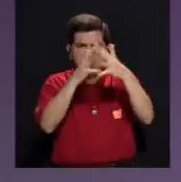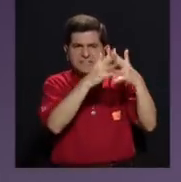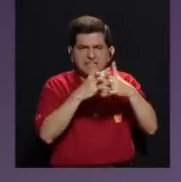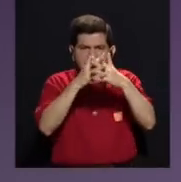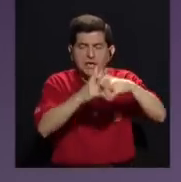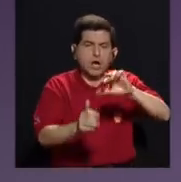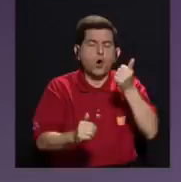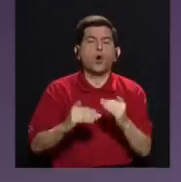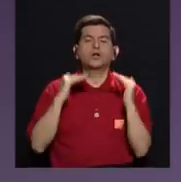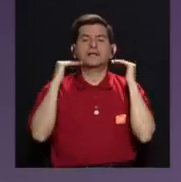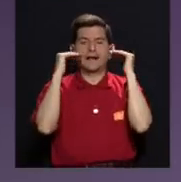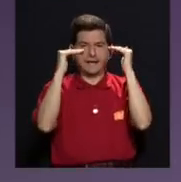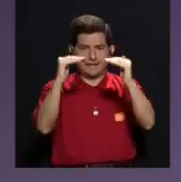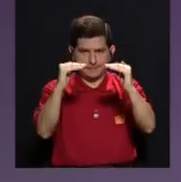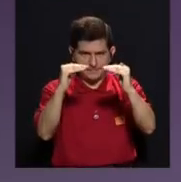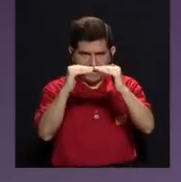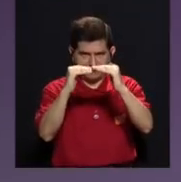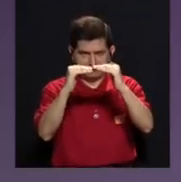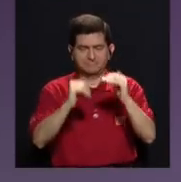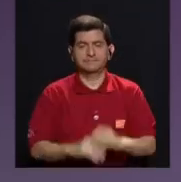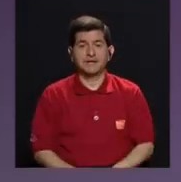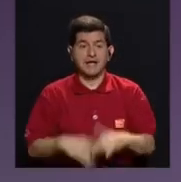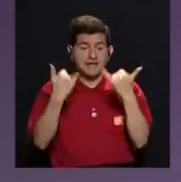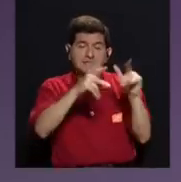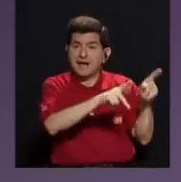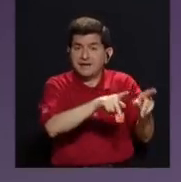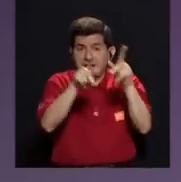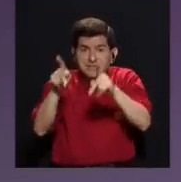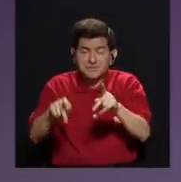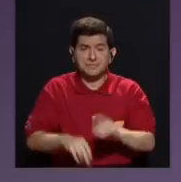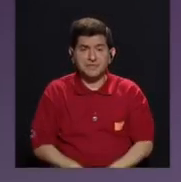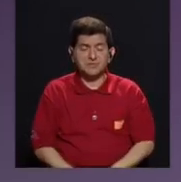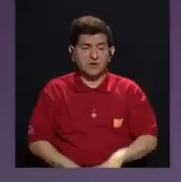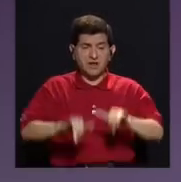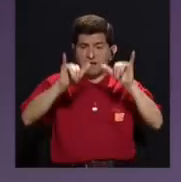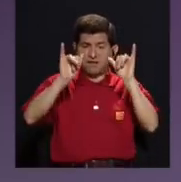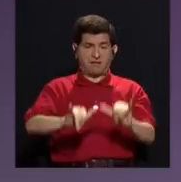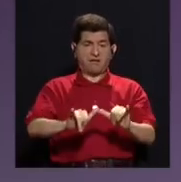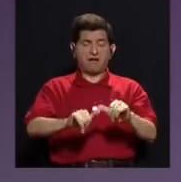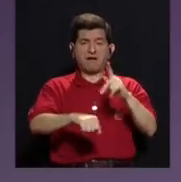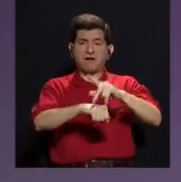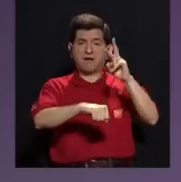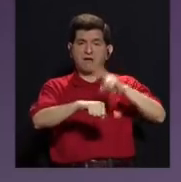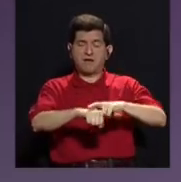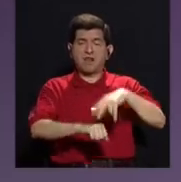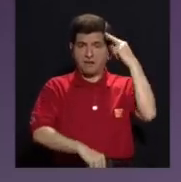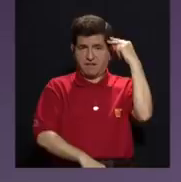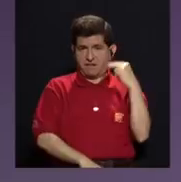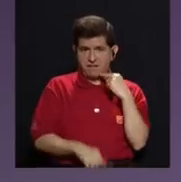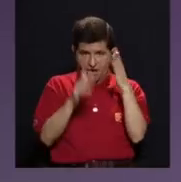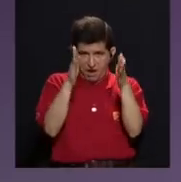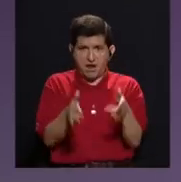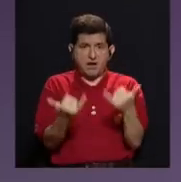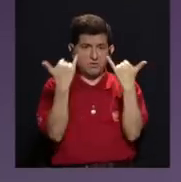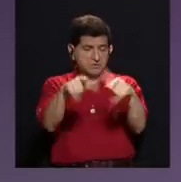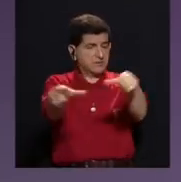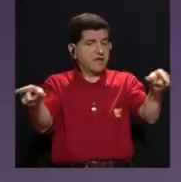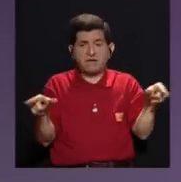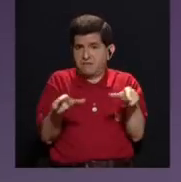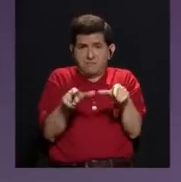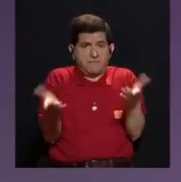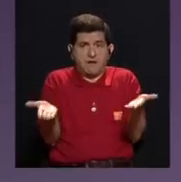es otra capa también verdad donde ya estas personas ya están asentadas en puerto rico las personas negras ya estaban ahí